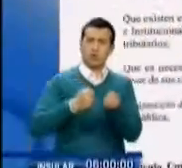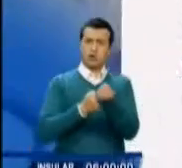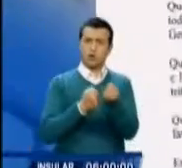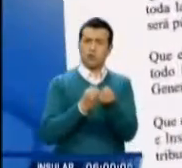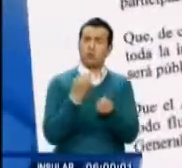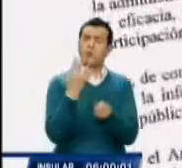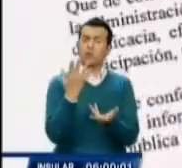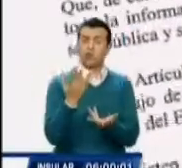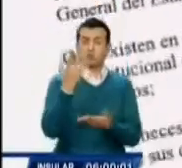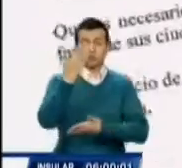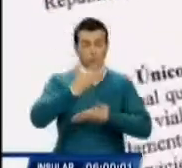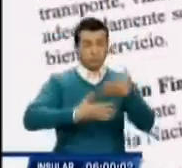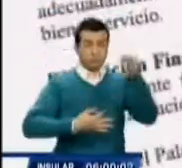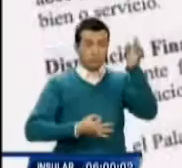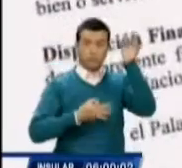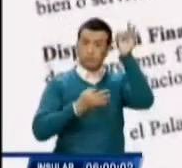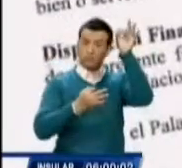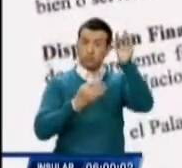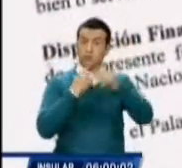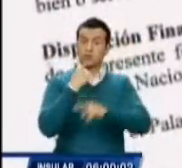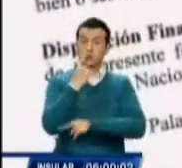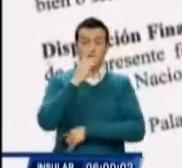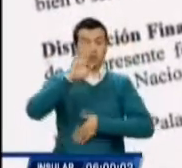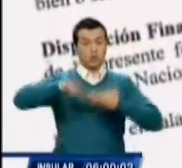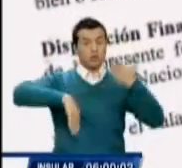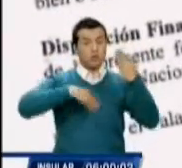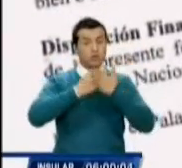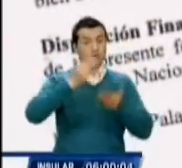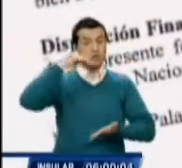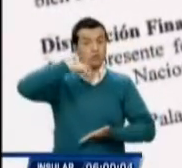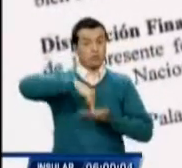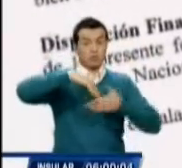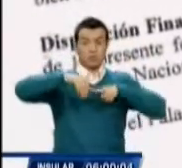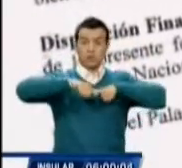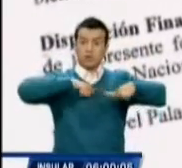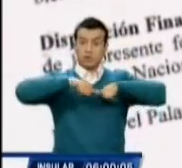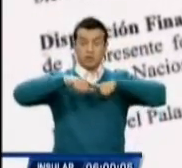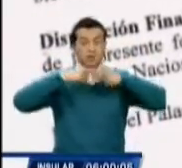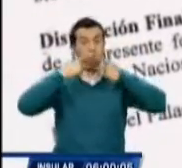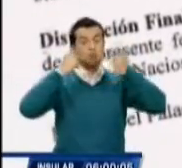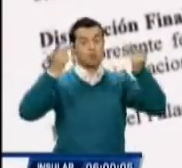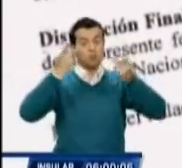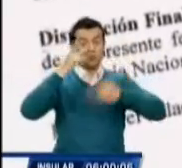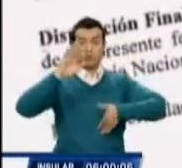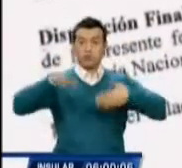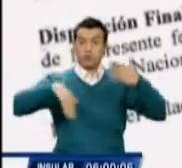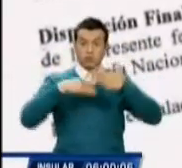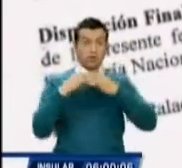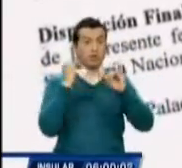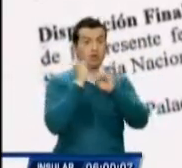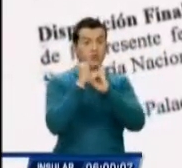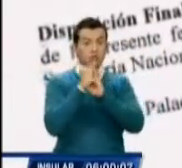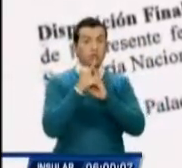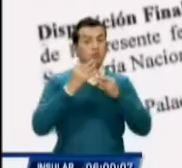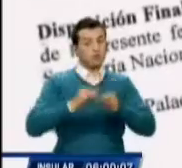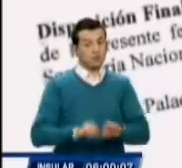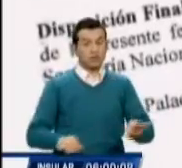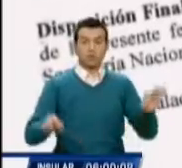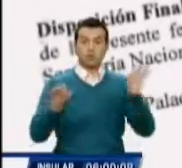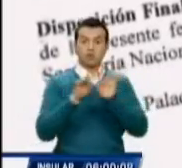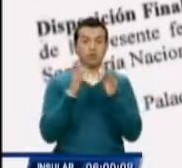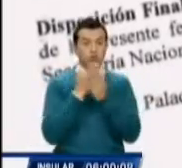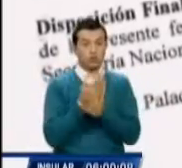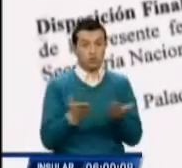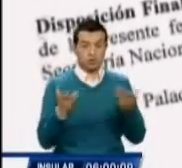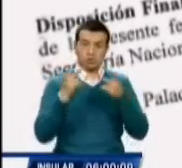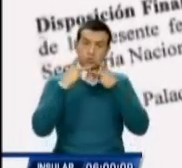mencionado documento explica que se dispone a todos los miembros de la Administración Pública Central e Institucional que en los bienes y